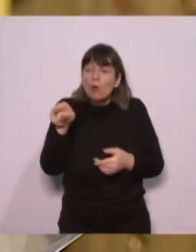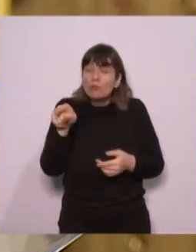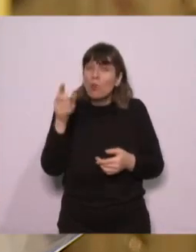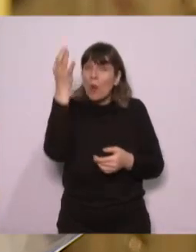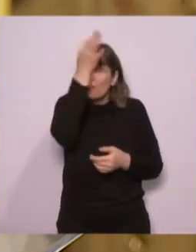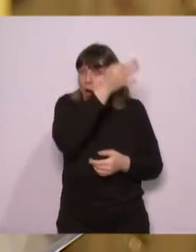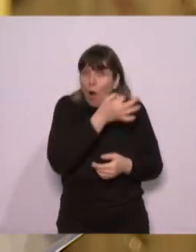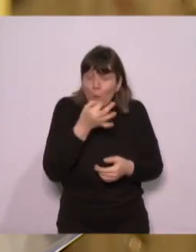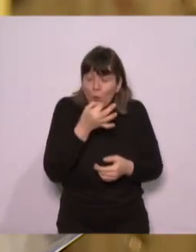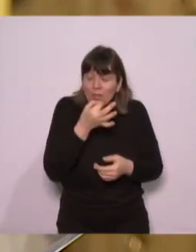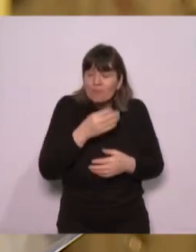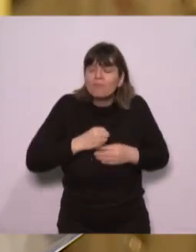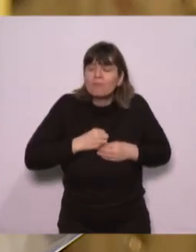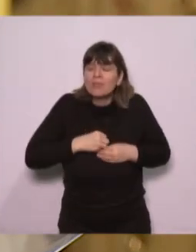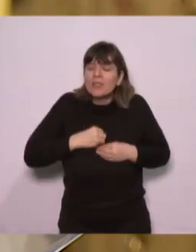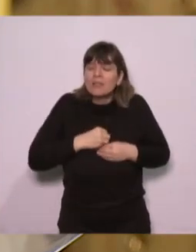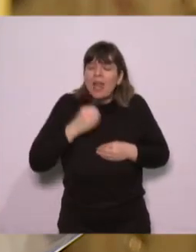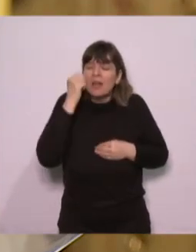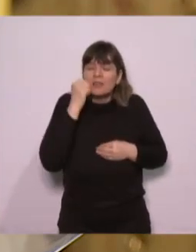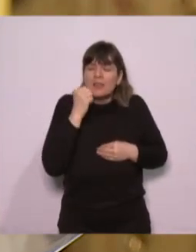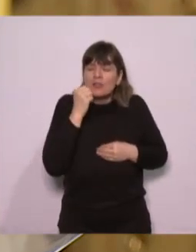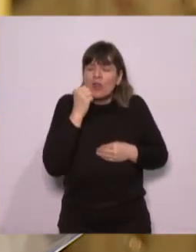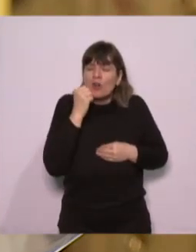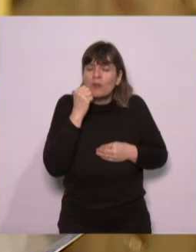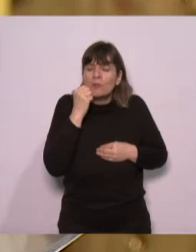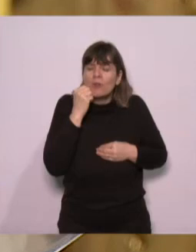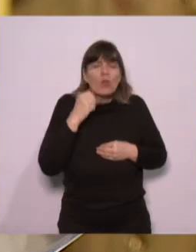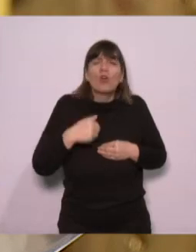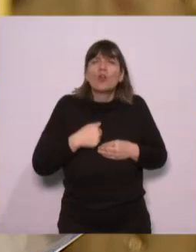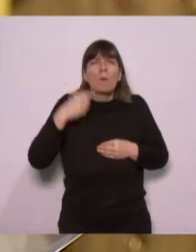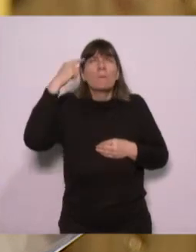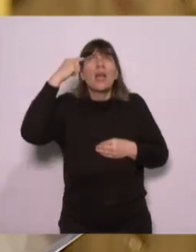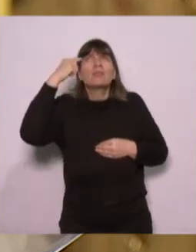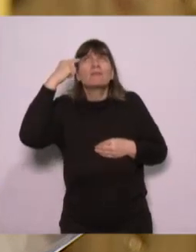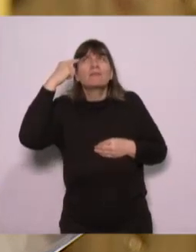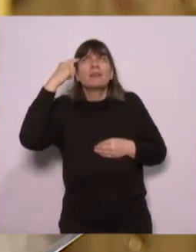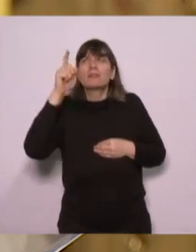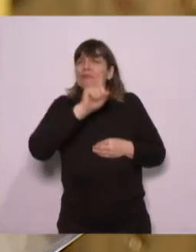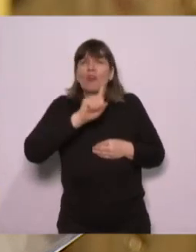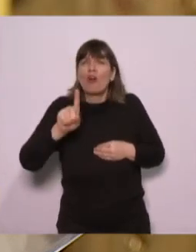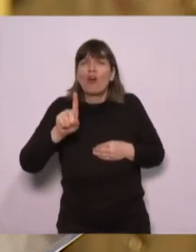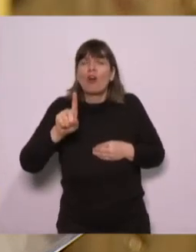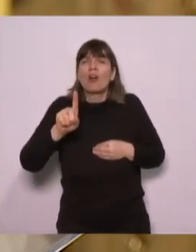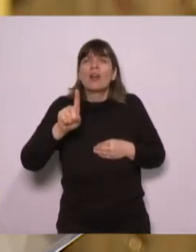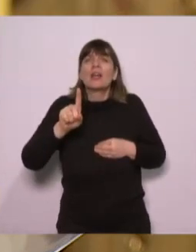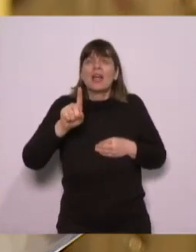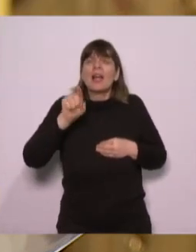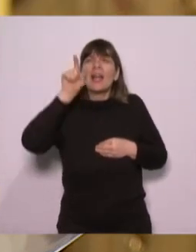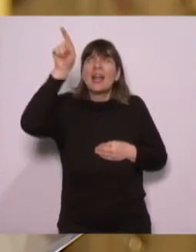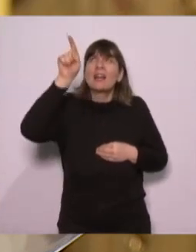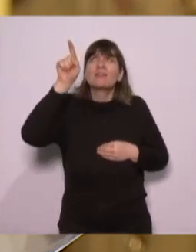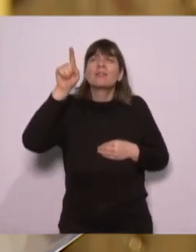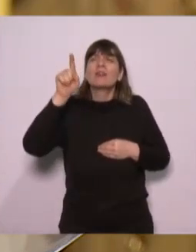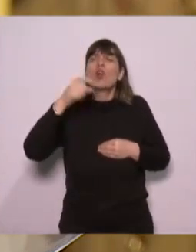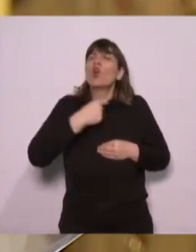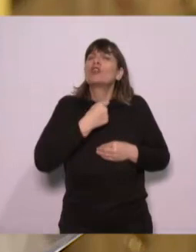cuando recibas al Señor, no lo hagas con la intención de que Él haga lo que